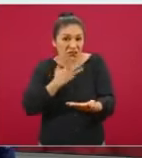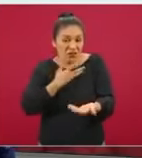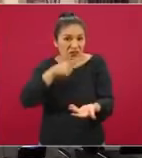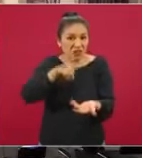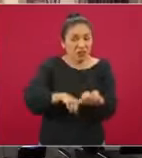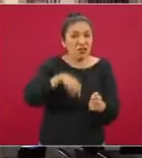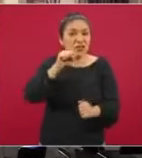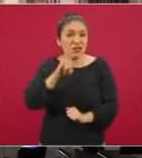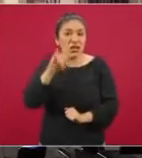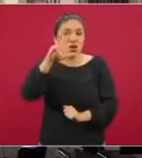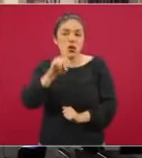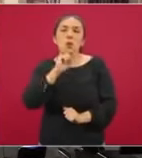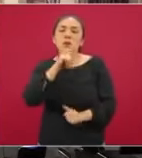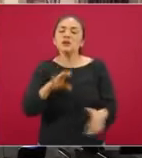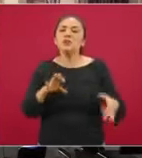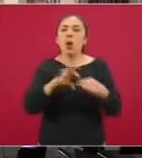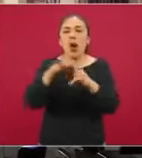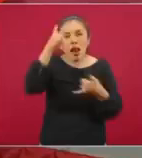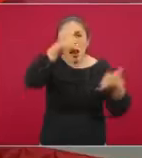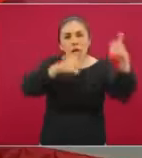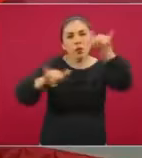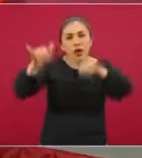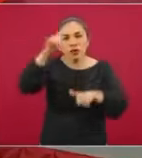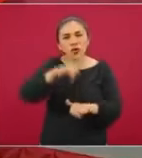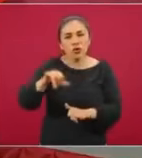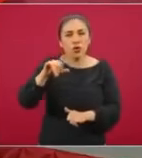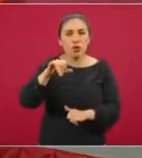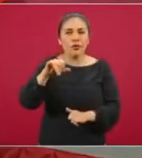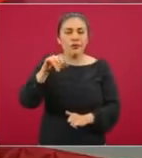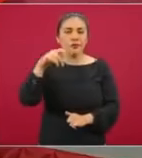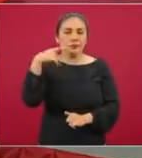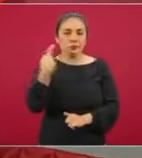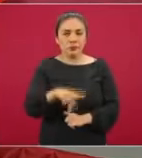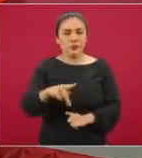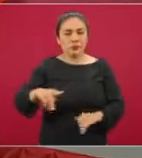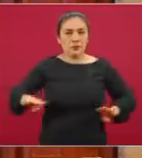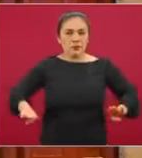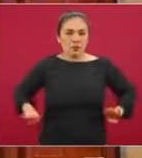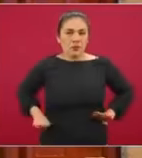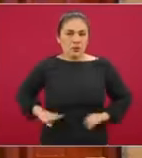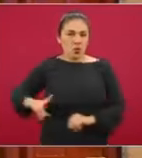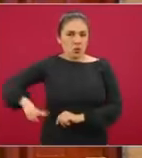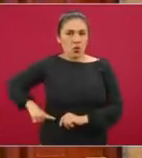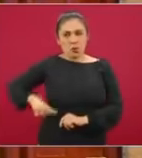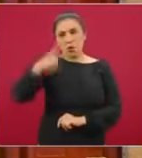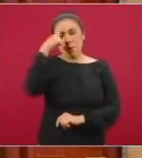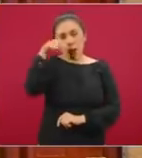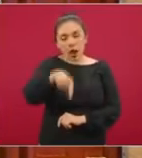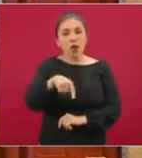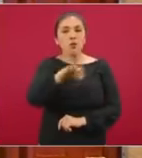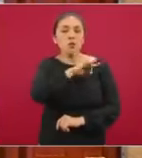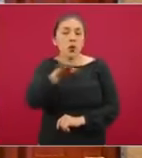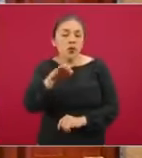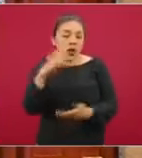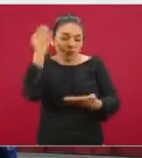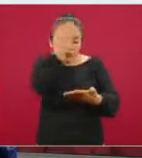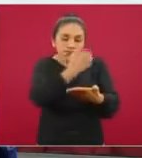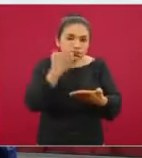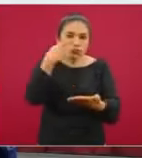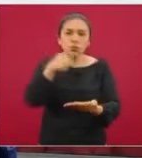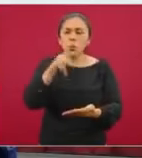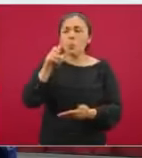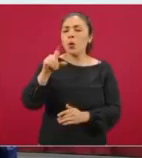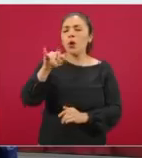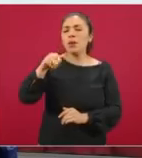de la Red Nacional de Laboratorios de Salud Pública para cursar con el proceso de reacción en cadena de la